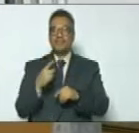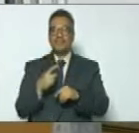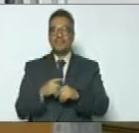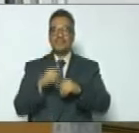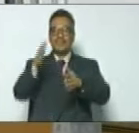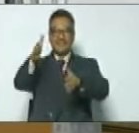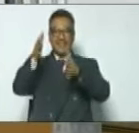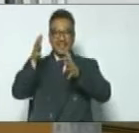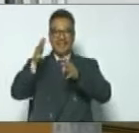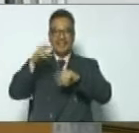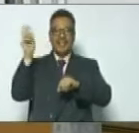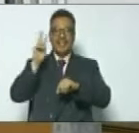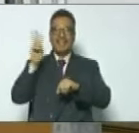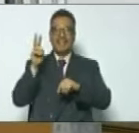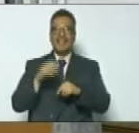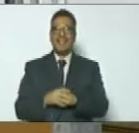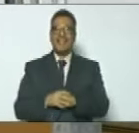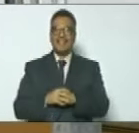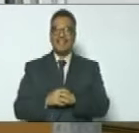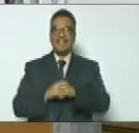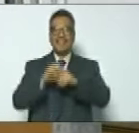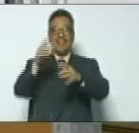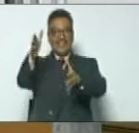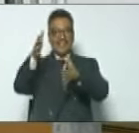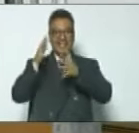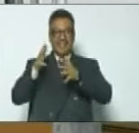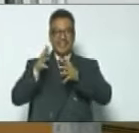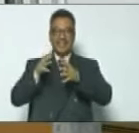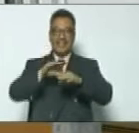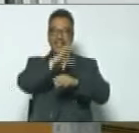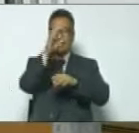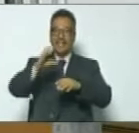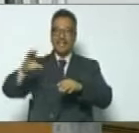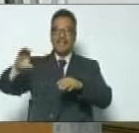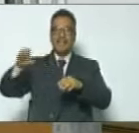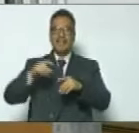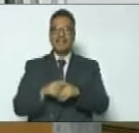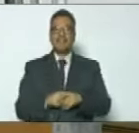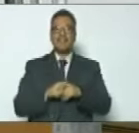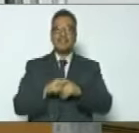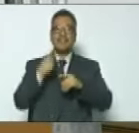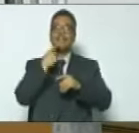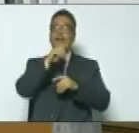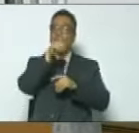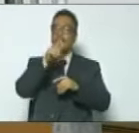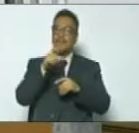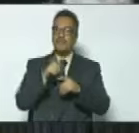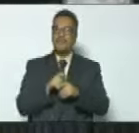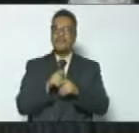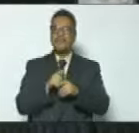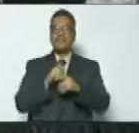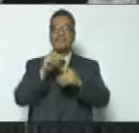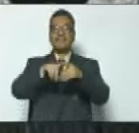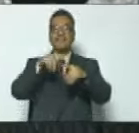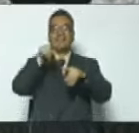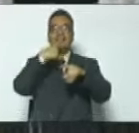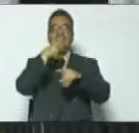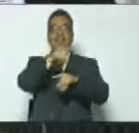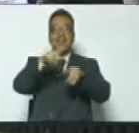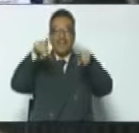Los campeones de Venezuela, los campeones del Caribe, y pregunto, ¿dónde están